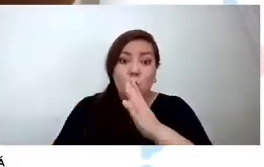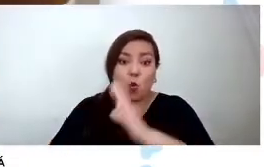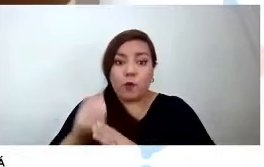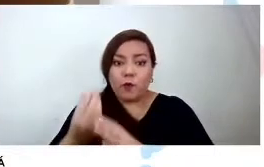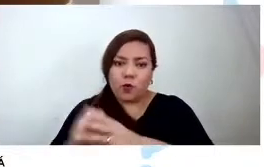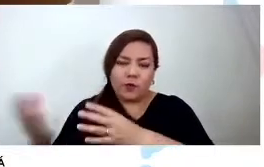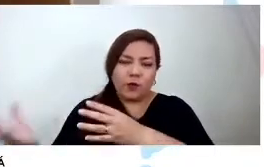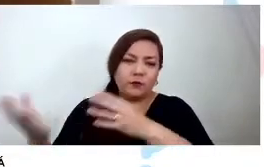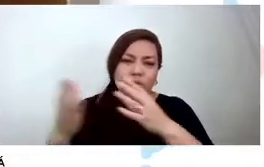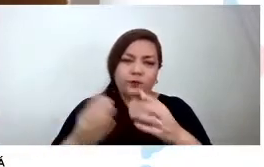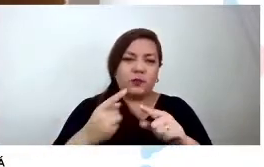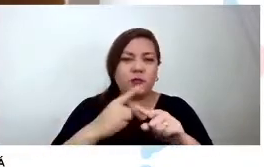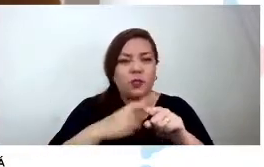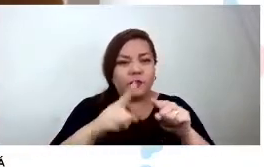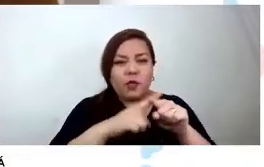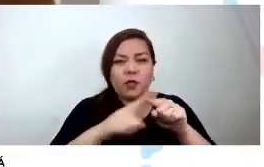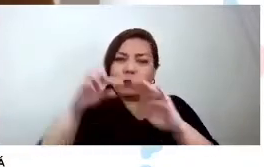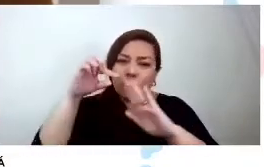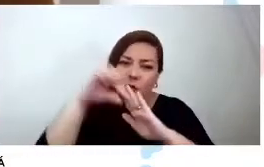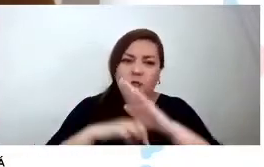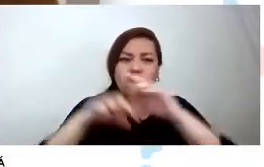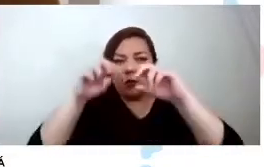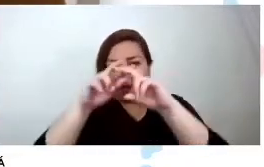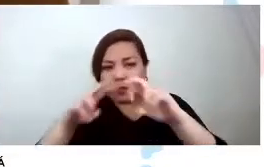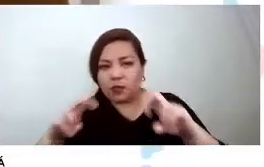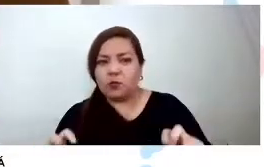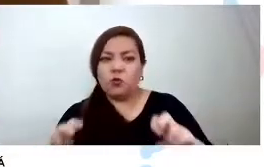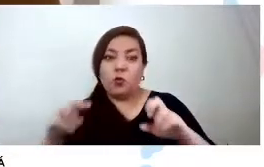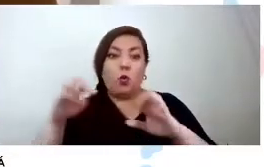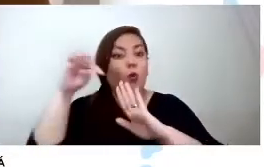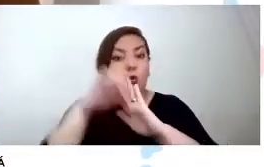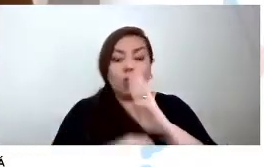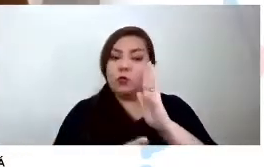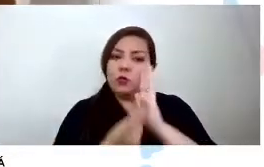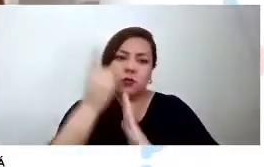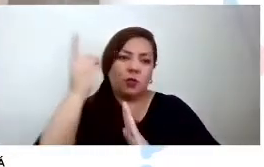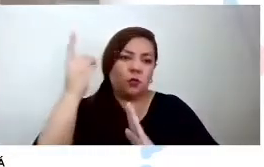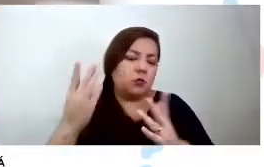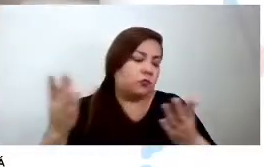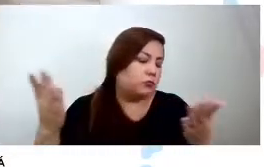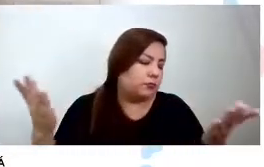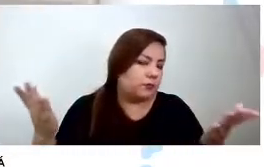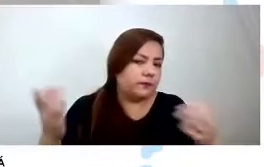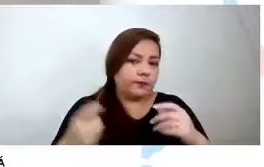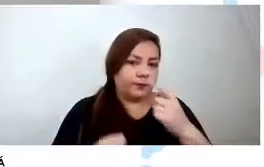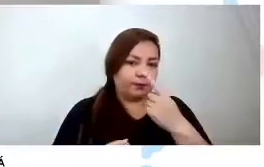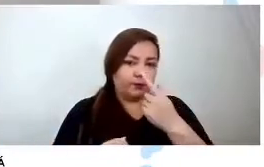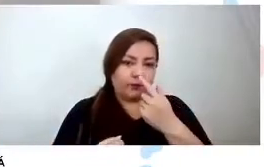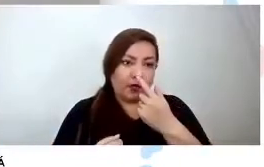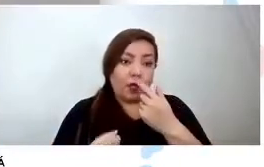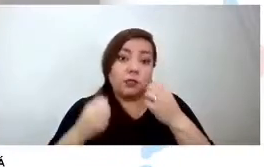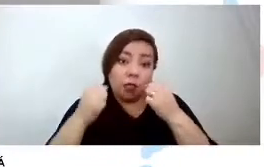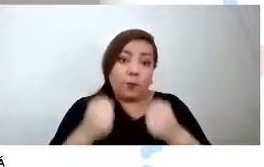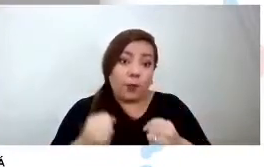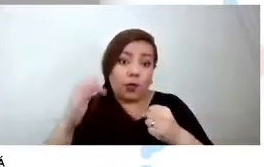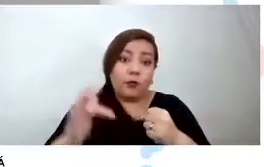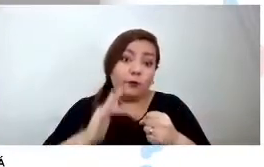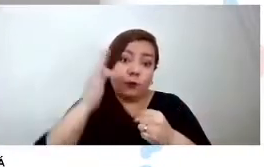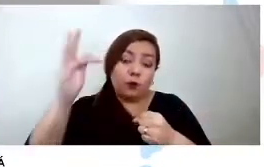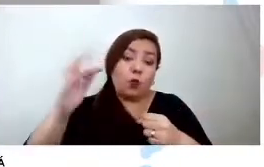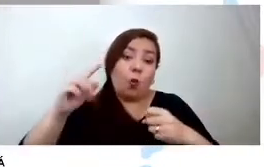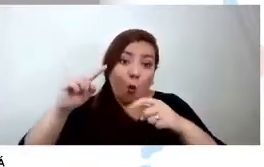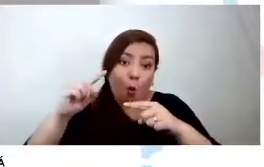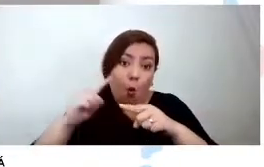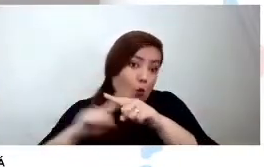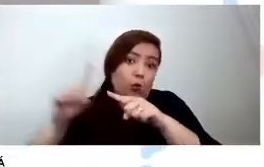de proyectos de investigación o proyectos de desarrollo, así que puede que en el futuro también nos volvamos a sorprender con otros